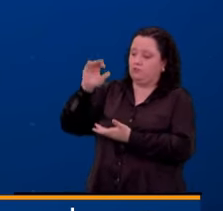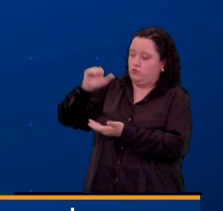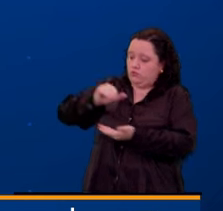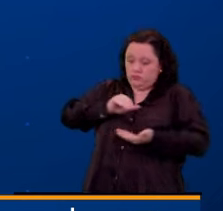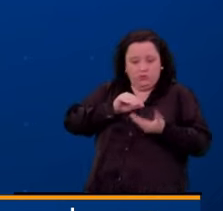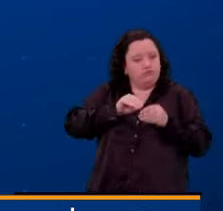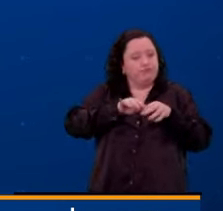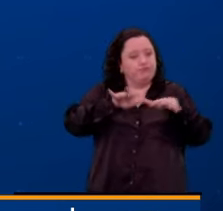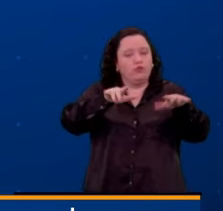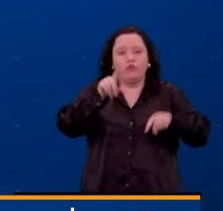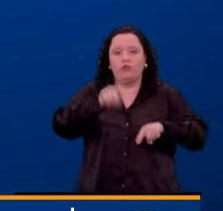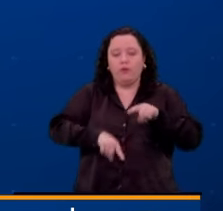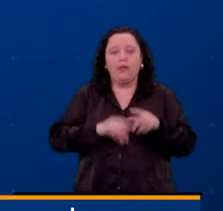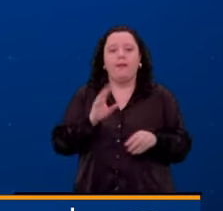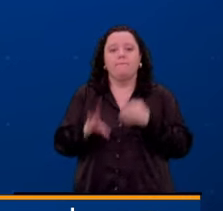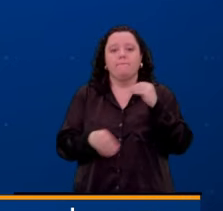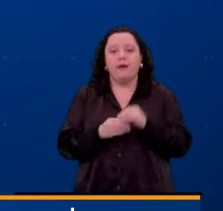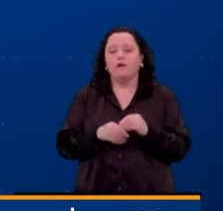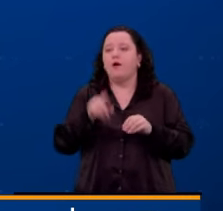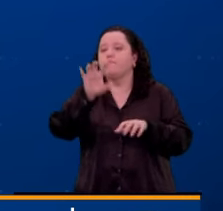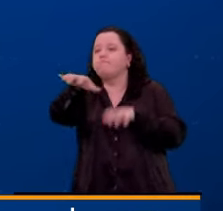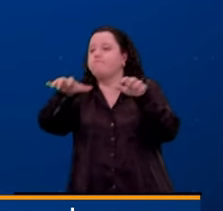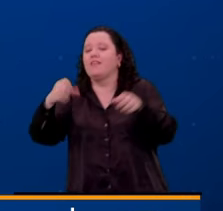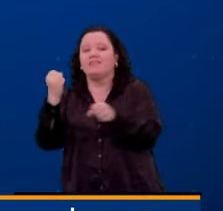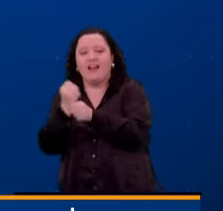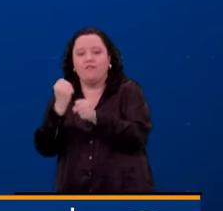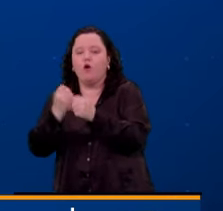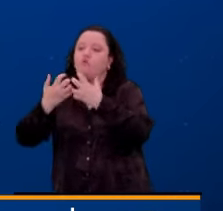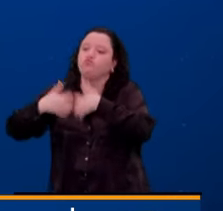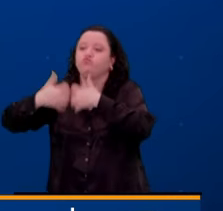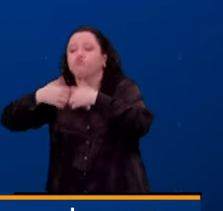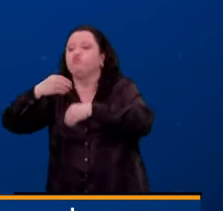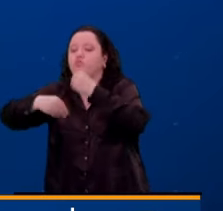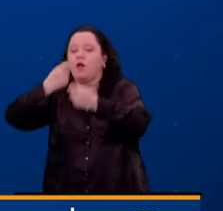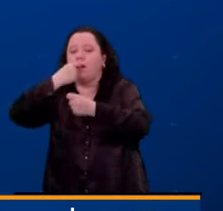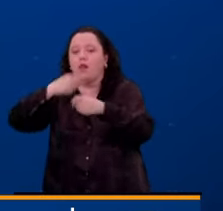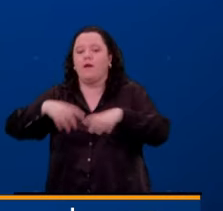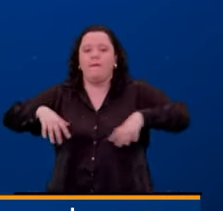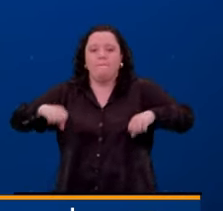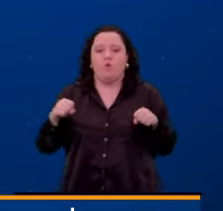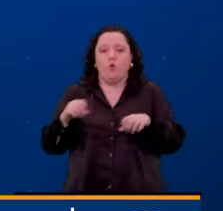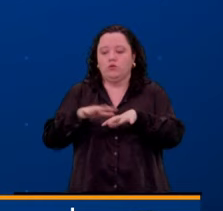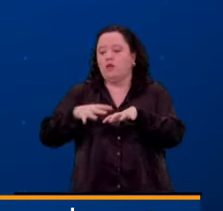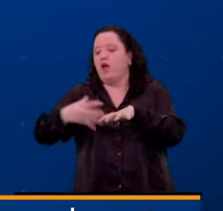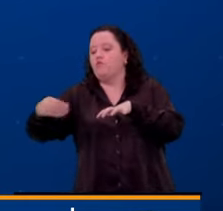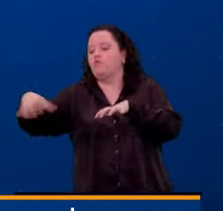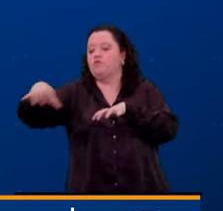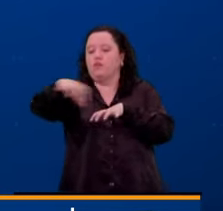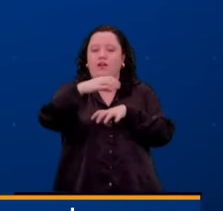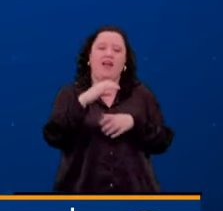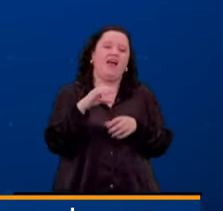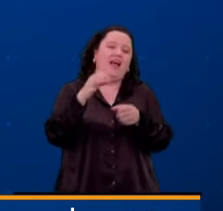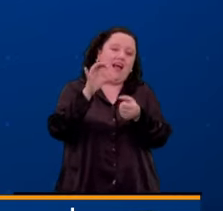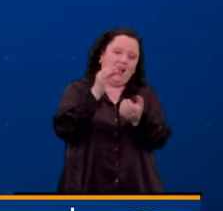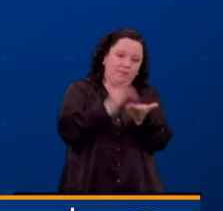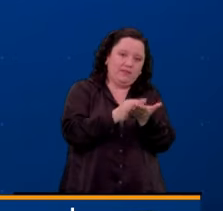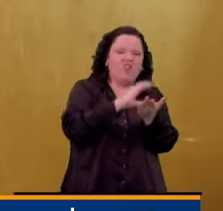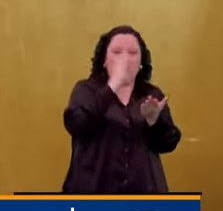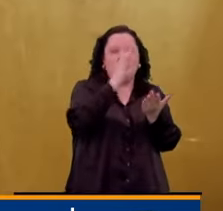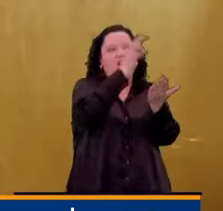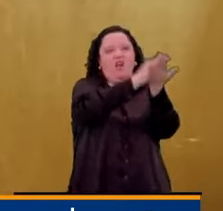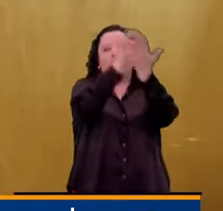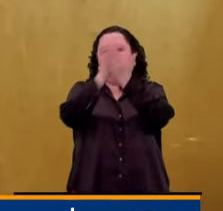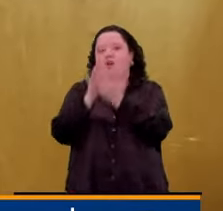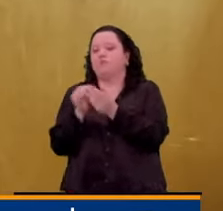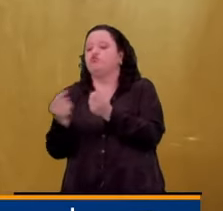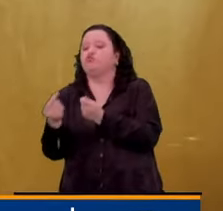tampoco se ha podido trabajar en 5 plantas farmacéuticas que están alrededor de Bogotá y en otras ciudades capitales. Y